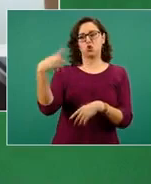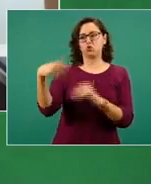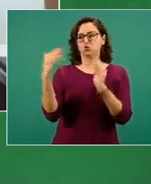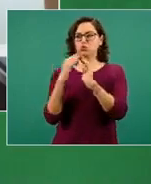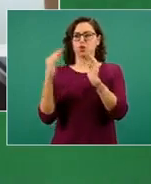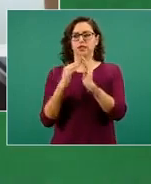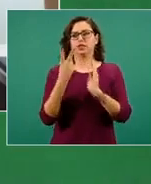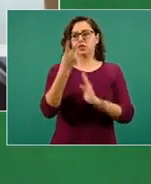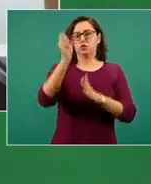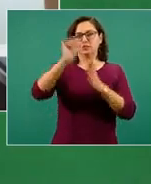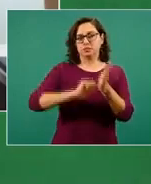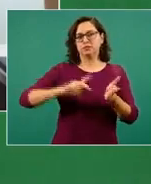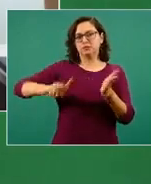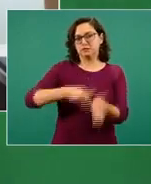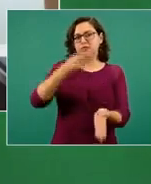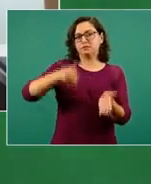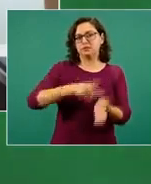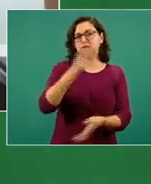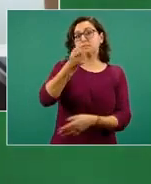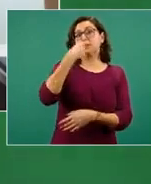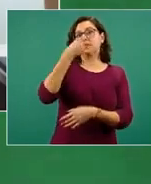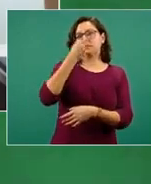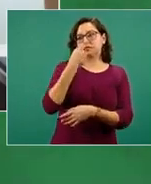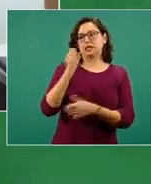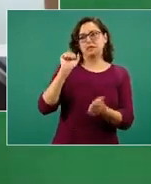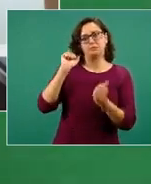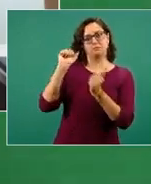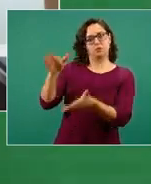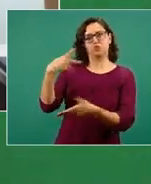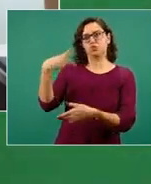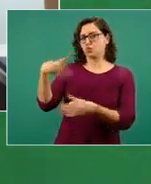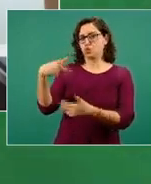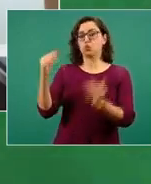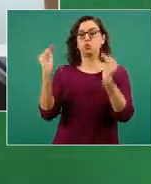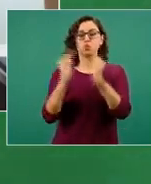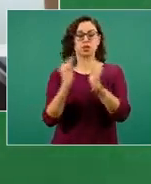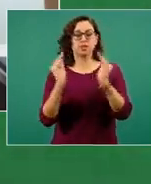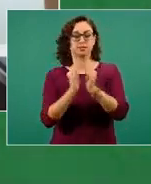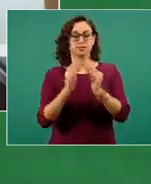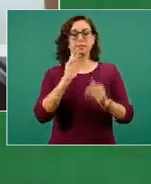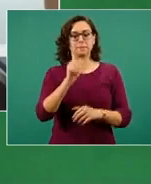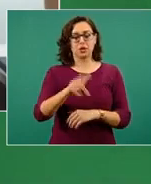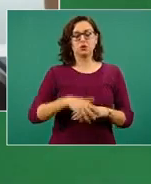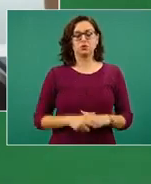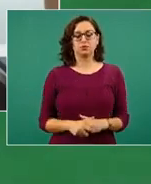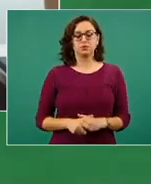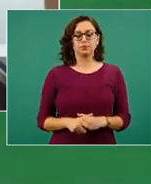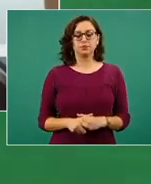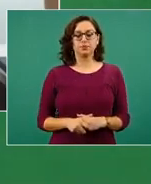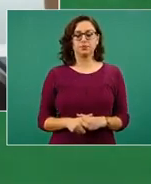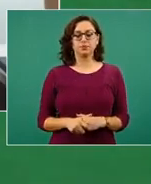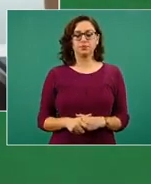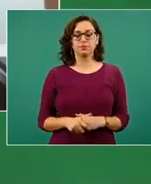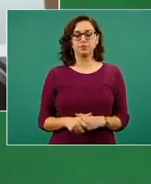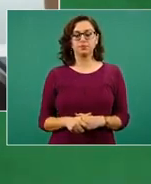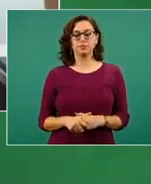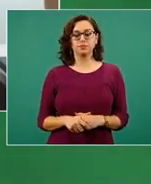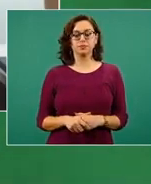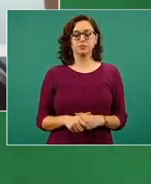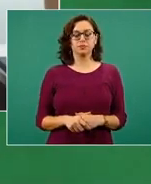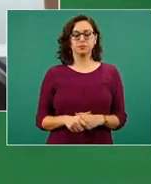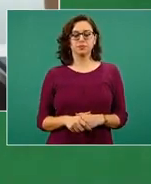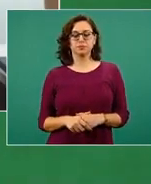salieran y tuvieran contacto con las áreas hospitalarias. De las principales